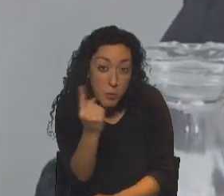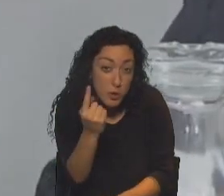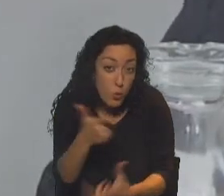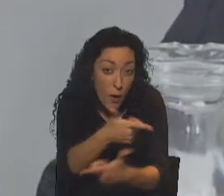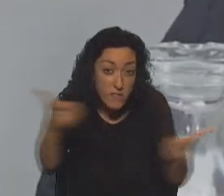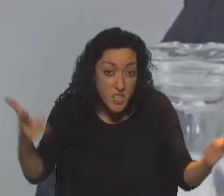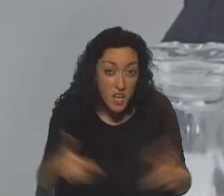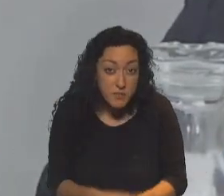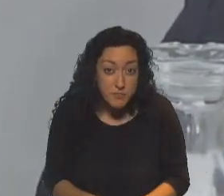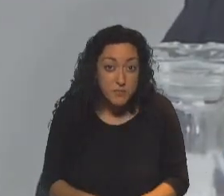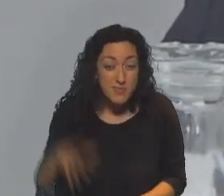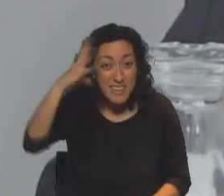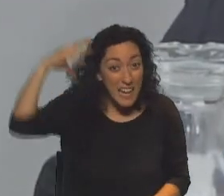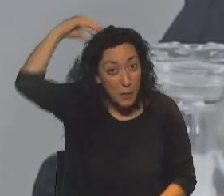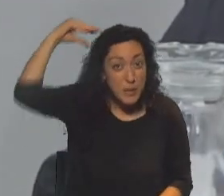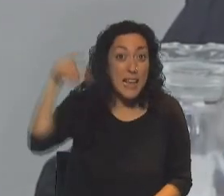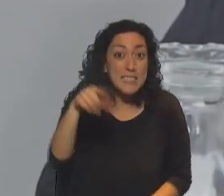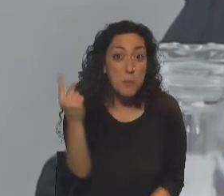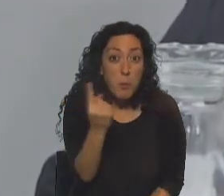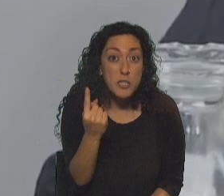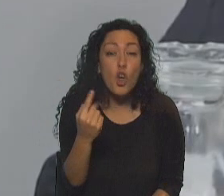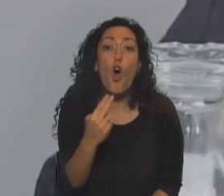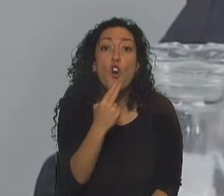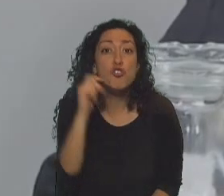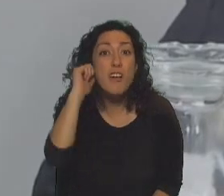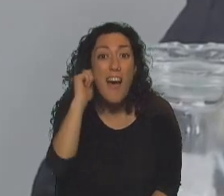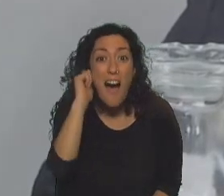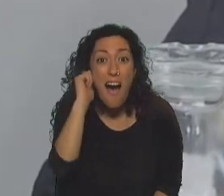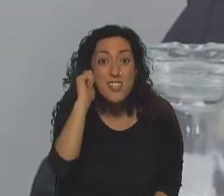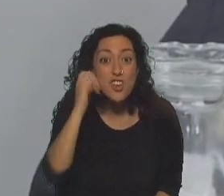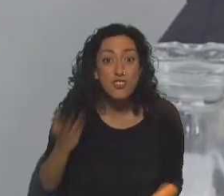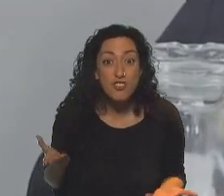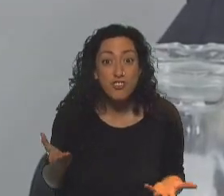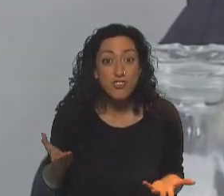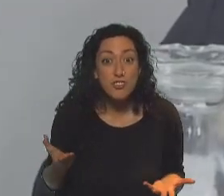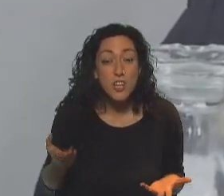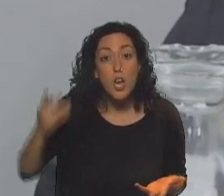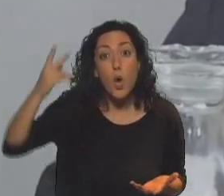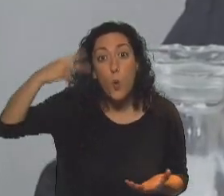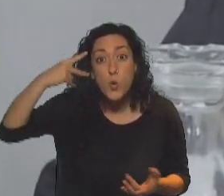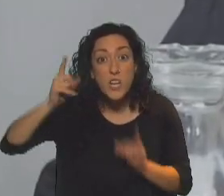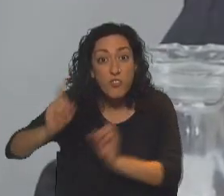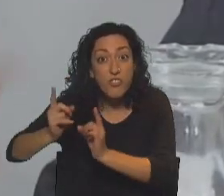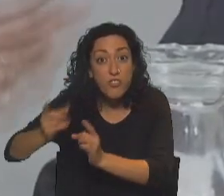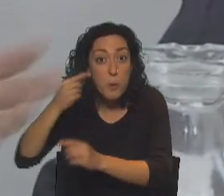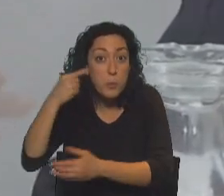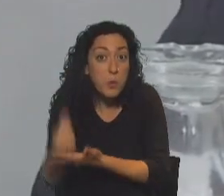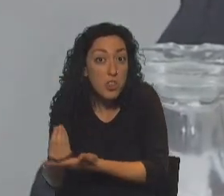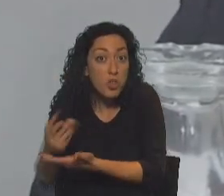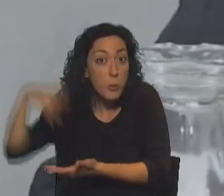Acá, Evita tenía 11 años y todavía no había salido de Junín.